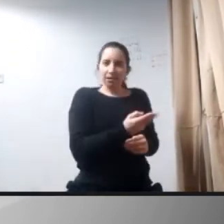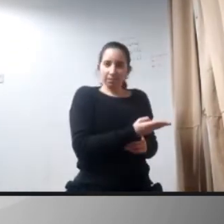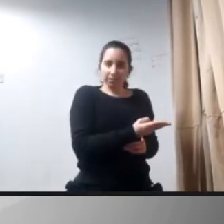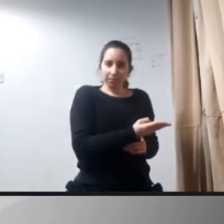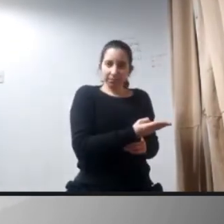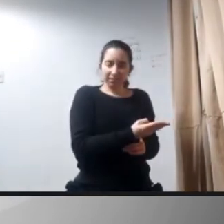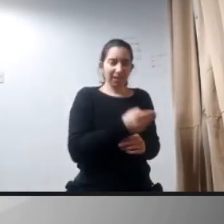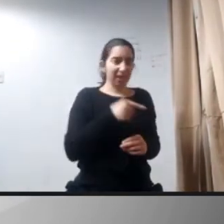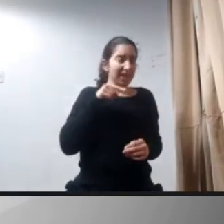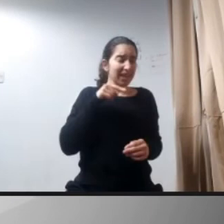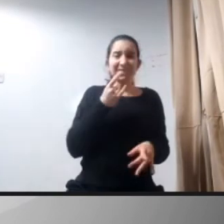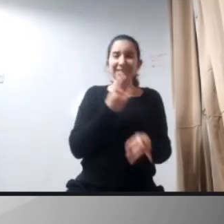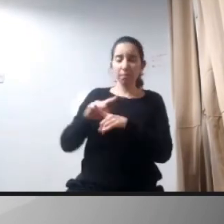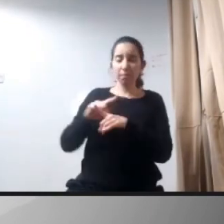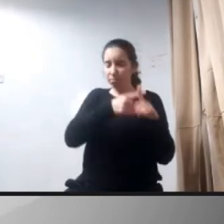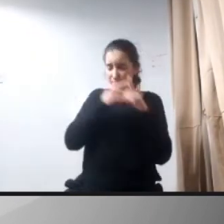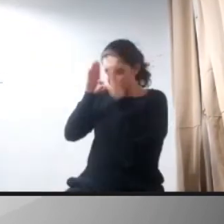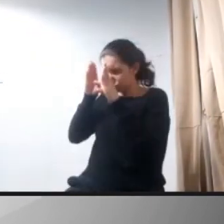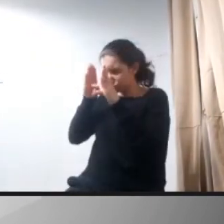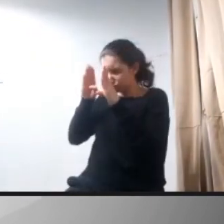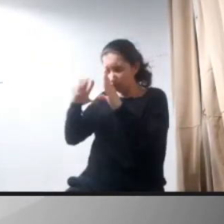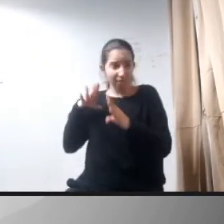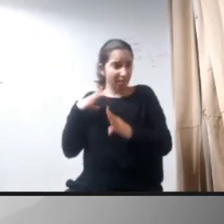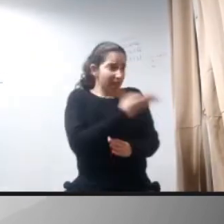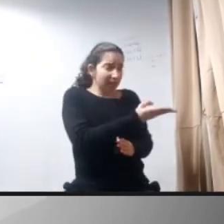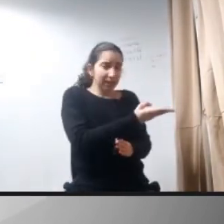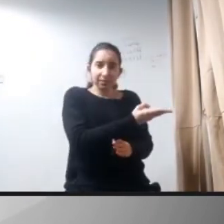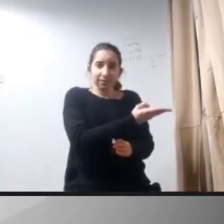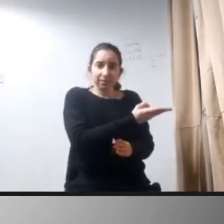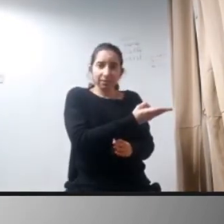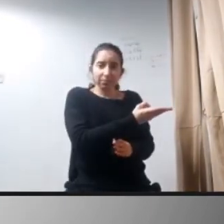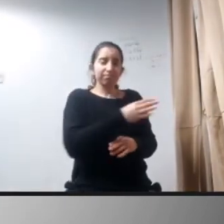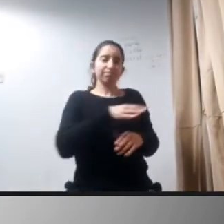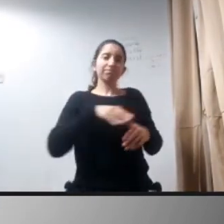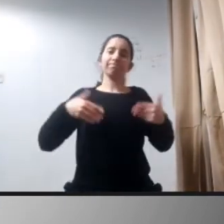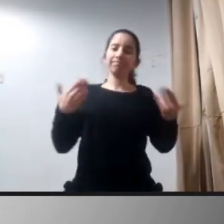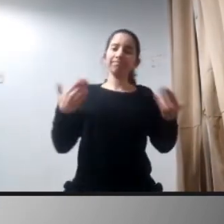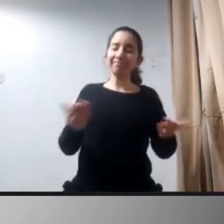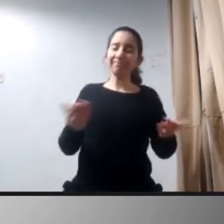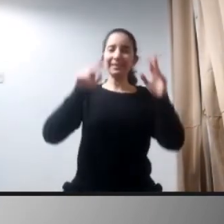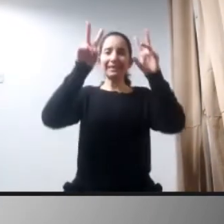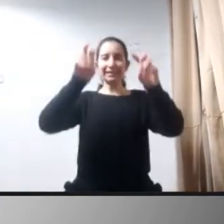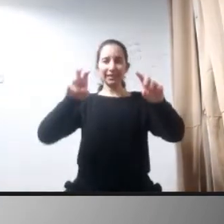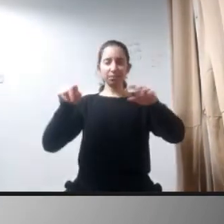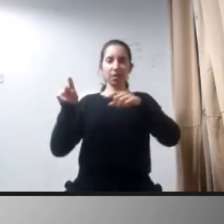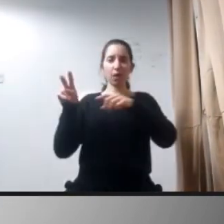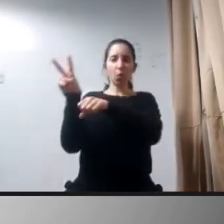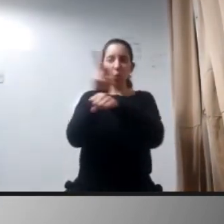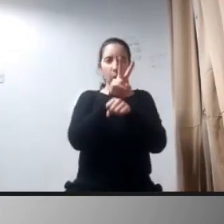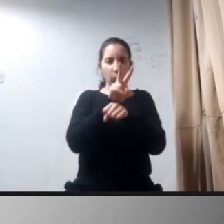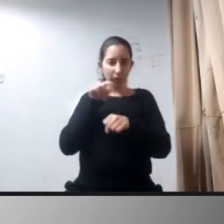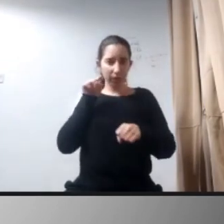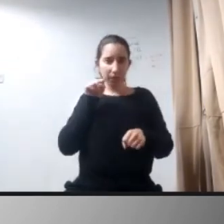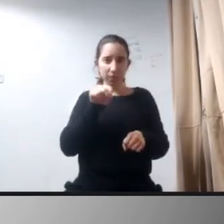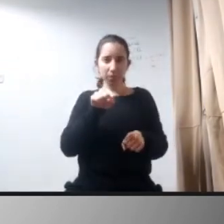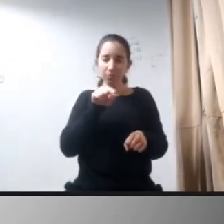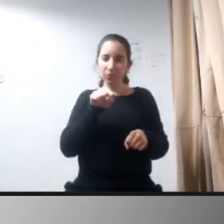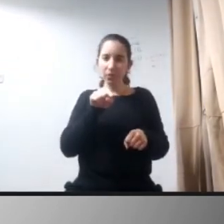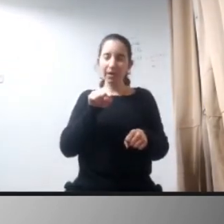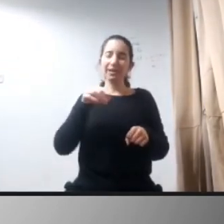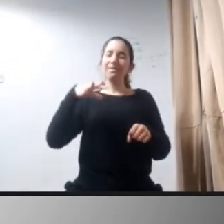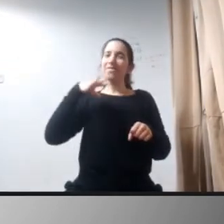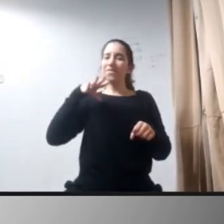en el debate. Es decir, desde mi punto de vista, las discusiones sobre cuidado siguen estando